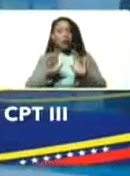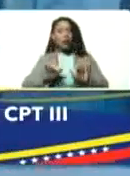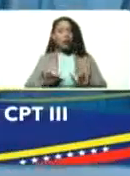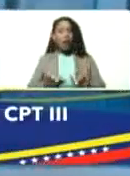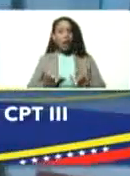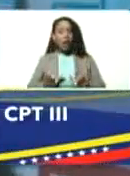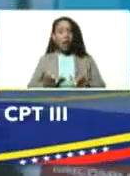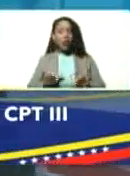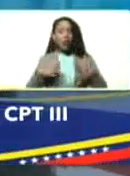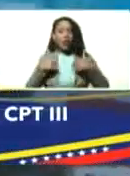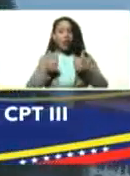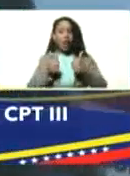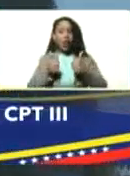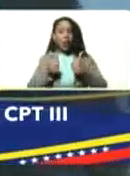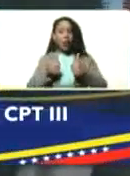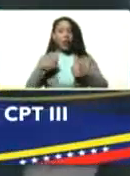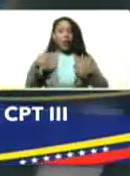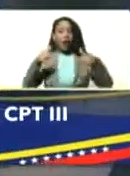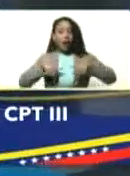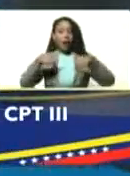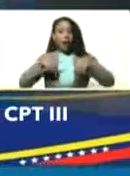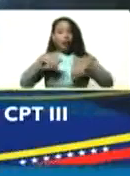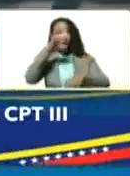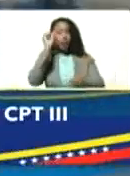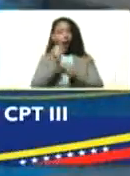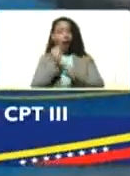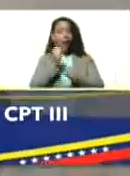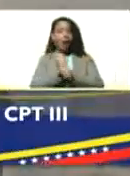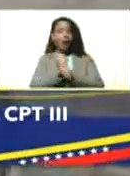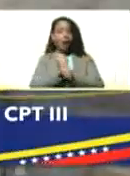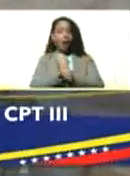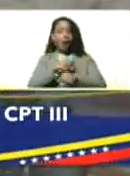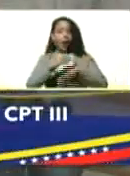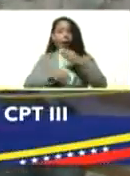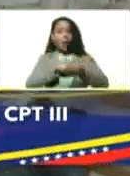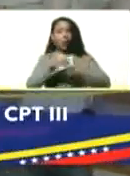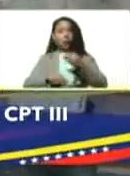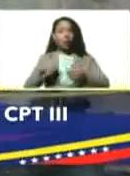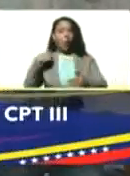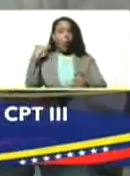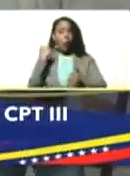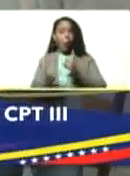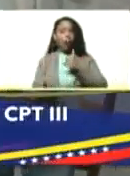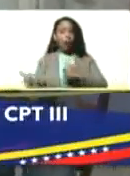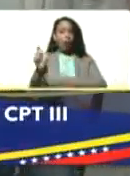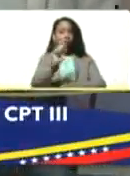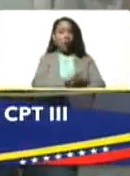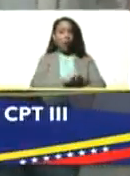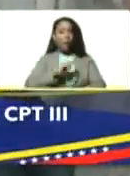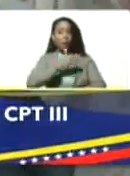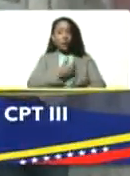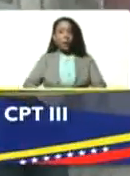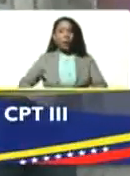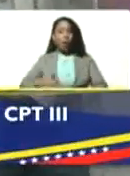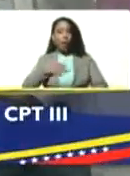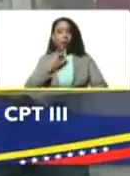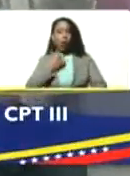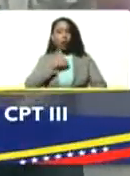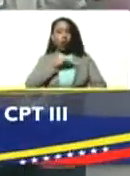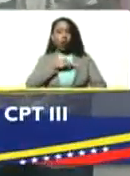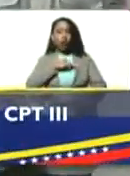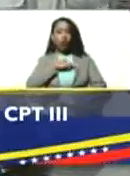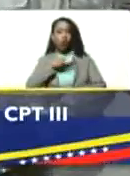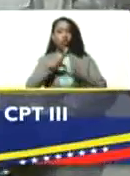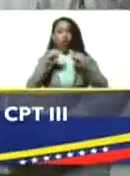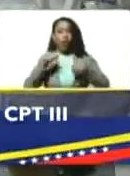doctor Oisteicochea, y que en este trabajo que hemos hecho durante este último mes, presidente, podemos nosotros mostrarle